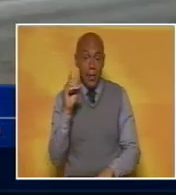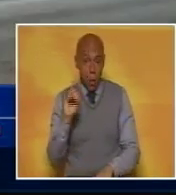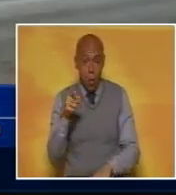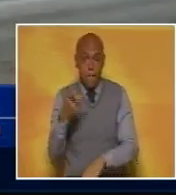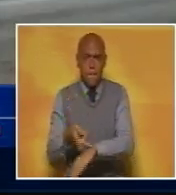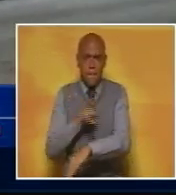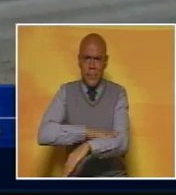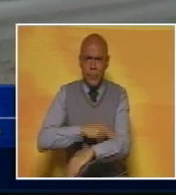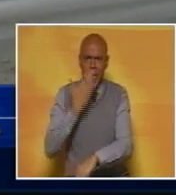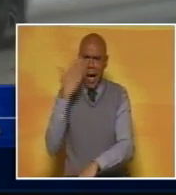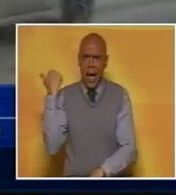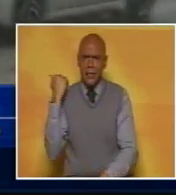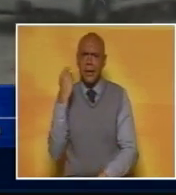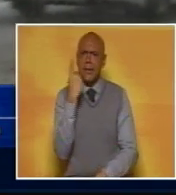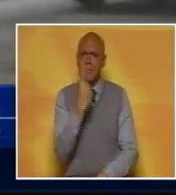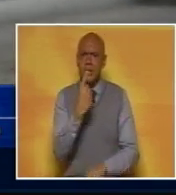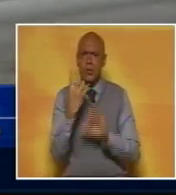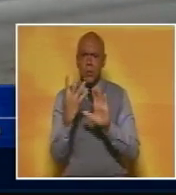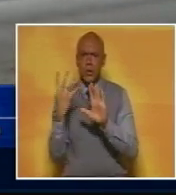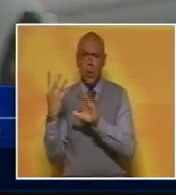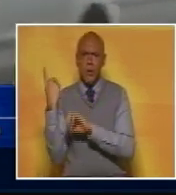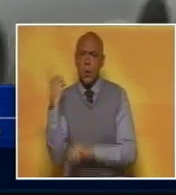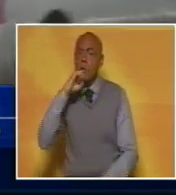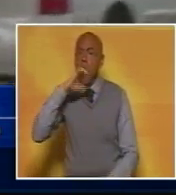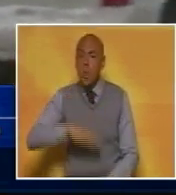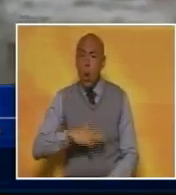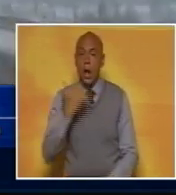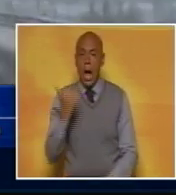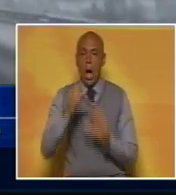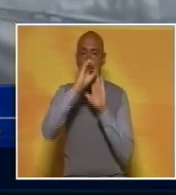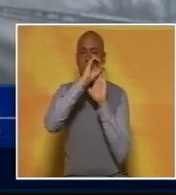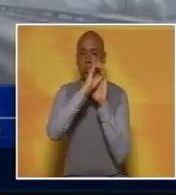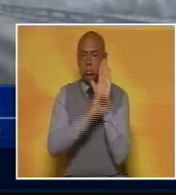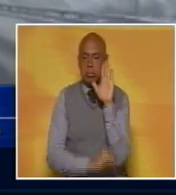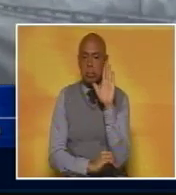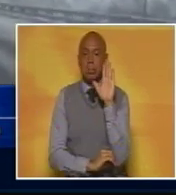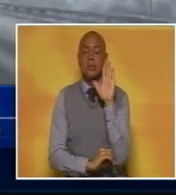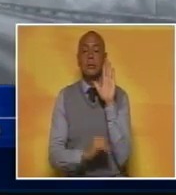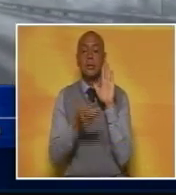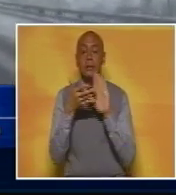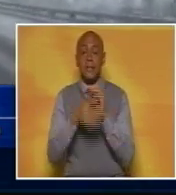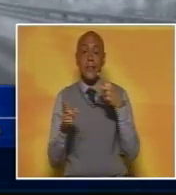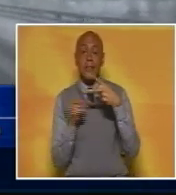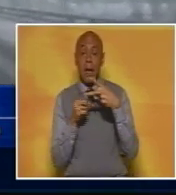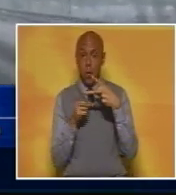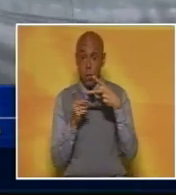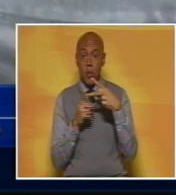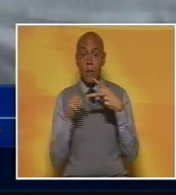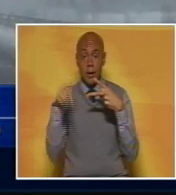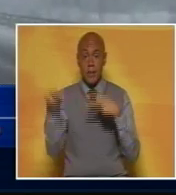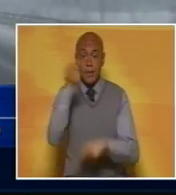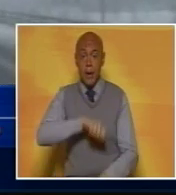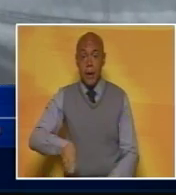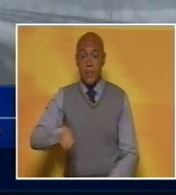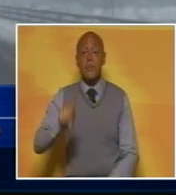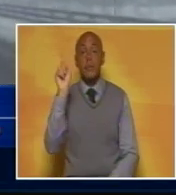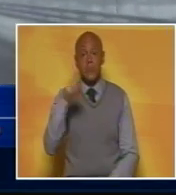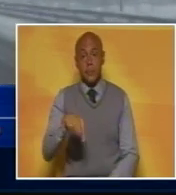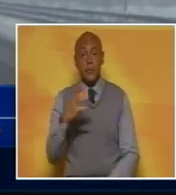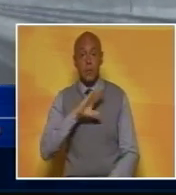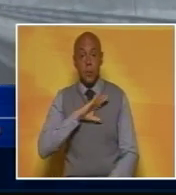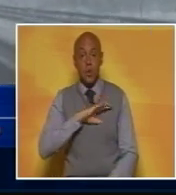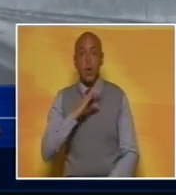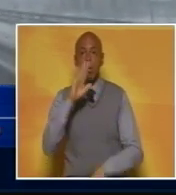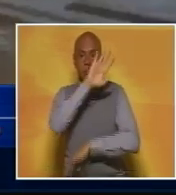año 1991, siendo afectada por las bajas temperaturas por segunda vez en este mes, y los acumulados de